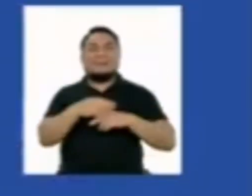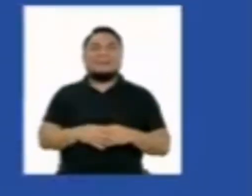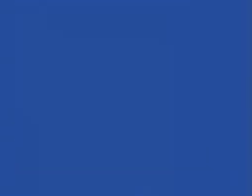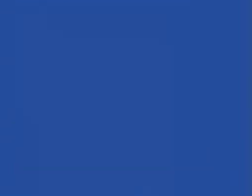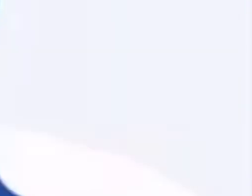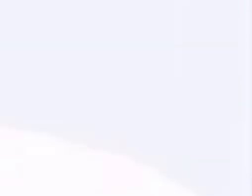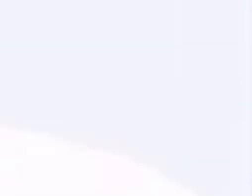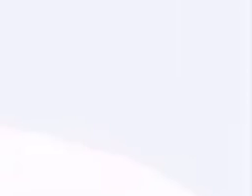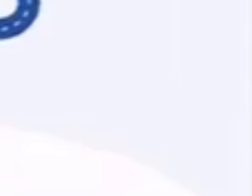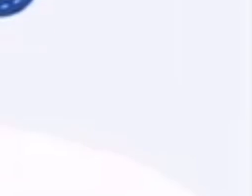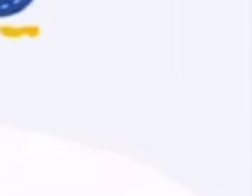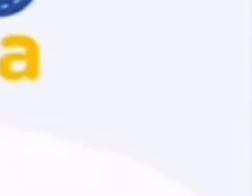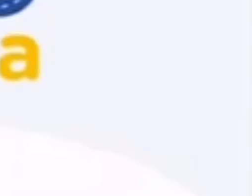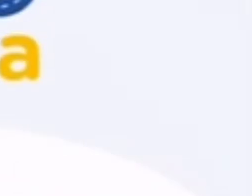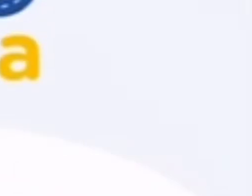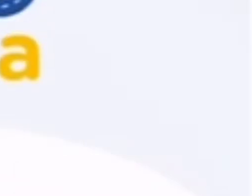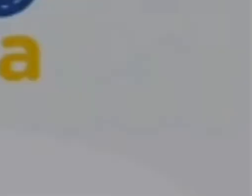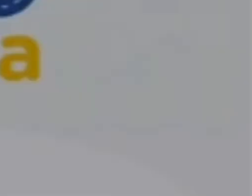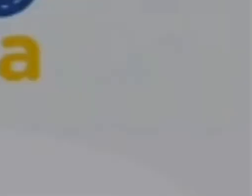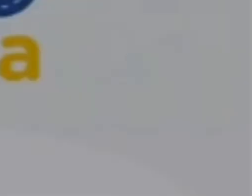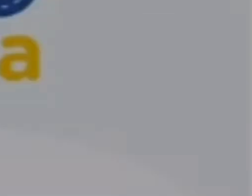volvemos.